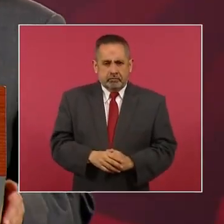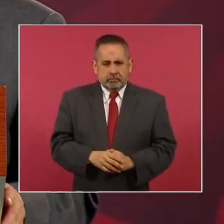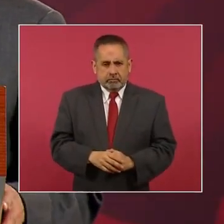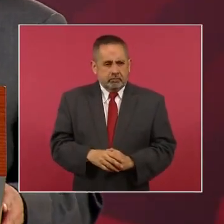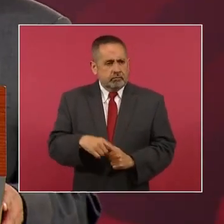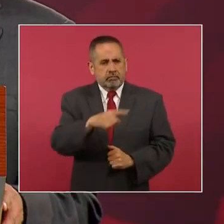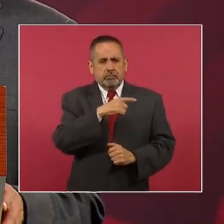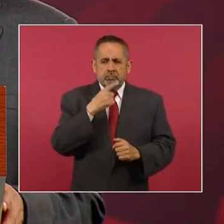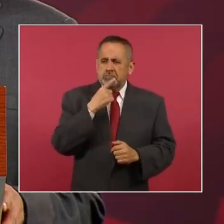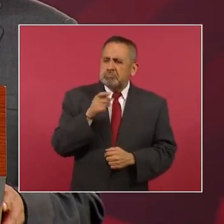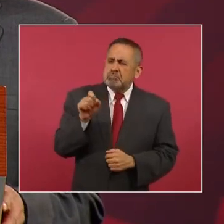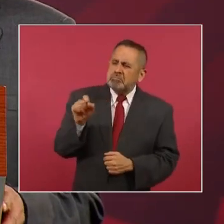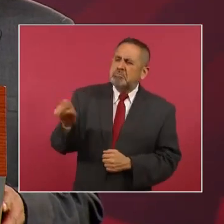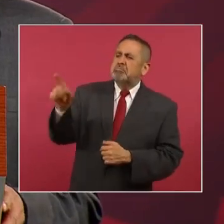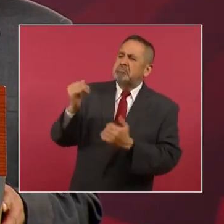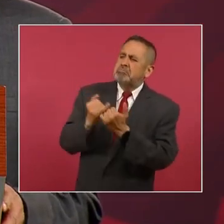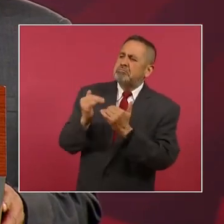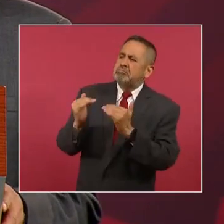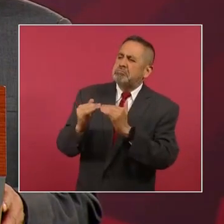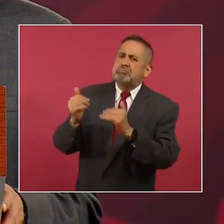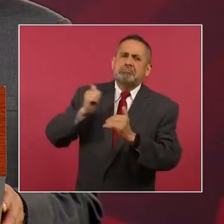Tratan de igualarme, ¿no?